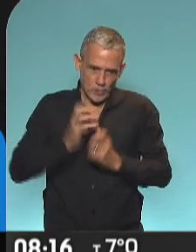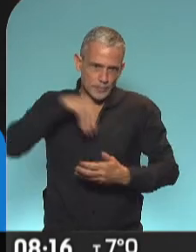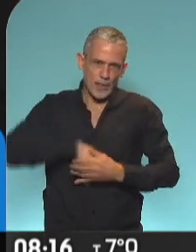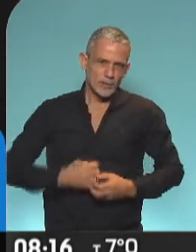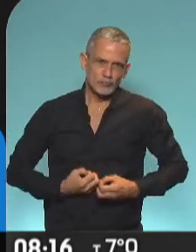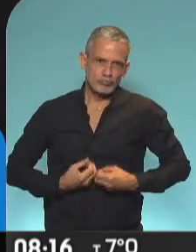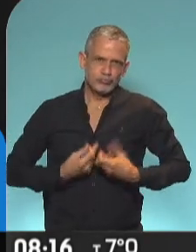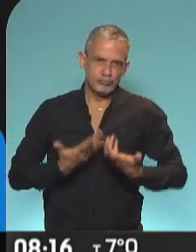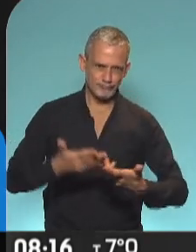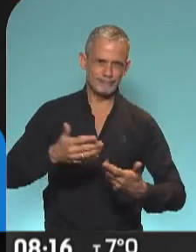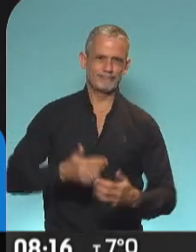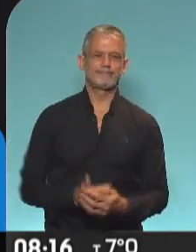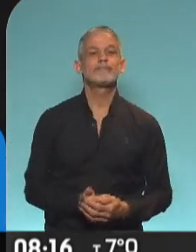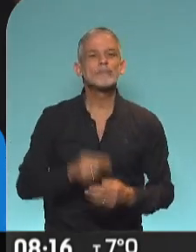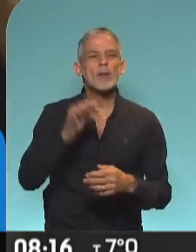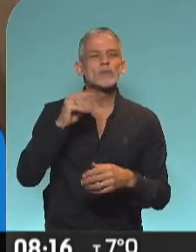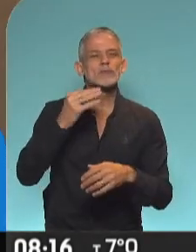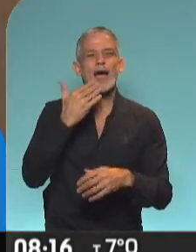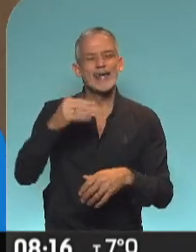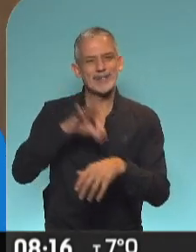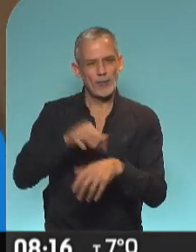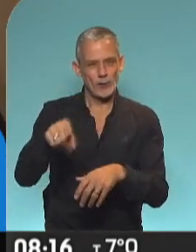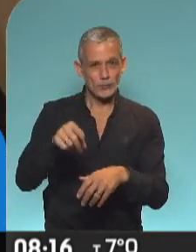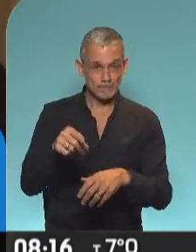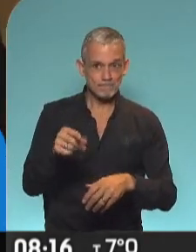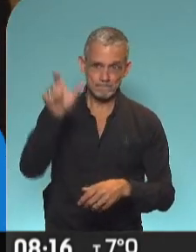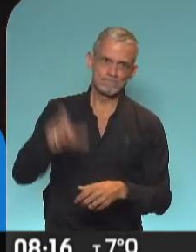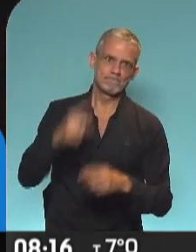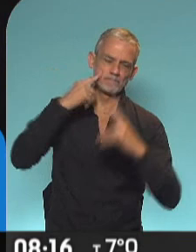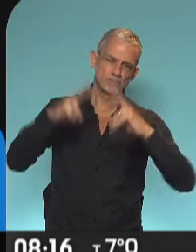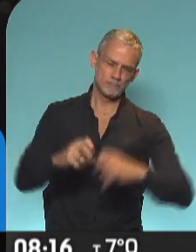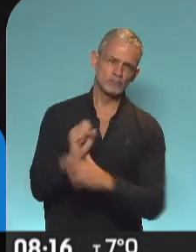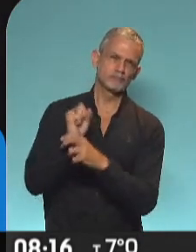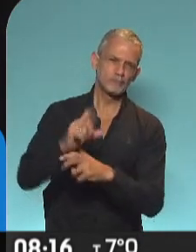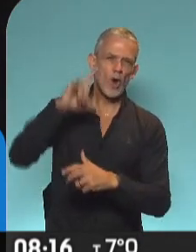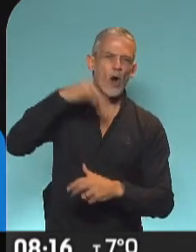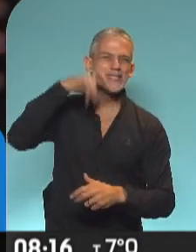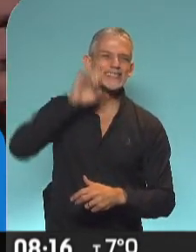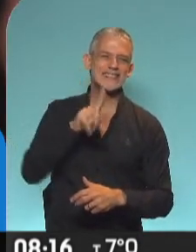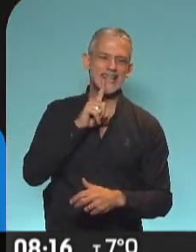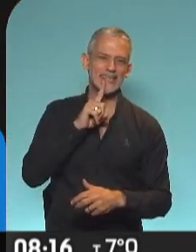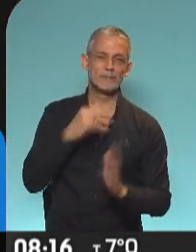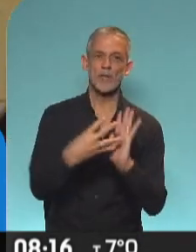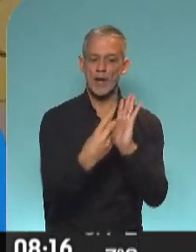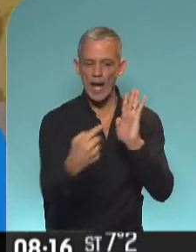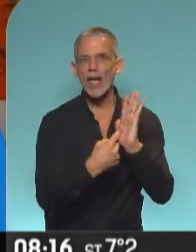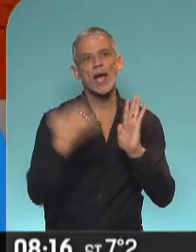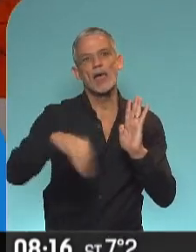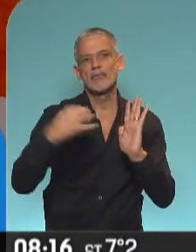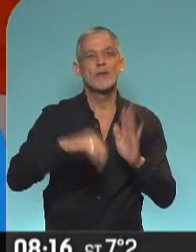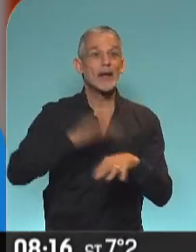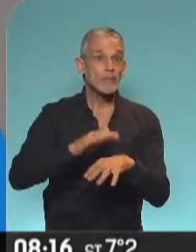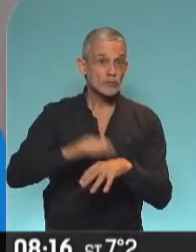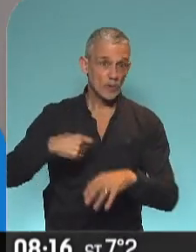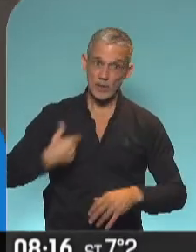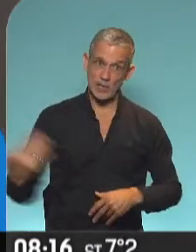lógicas de proyección, ¿no? Gracias, doctor. Nos quedamos con la palabra entonces de este sociólogo investigador del CONICET. Recordemos los ejemplos en este momento, la responsabilidad